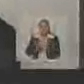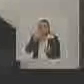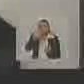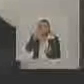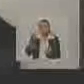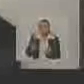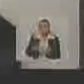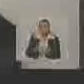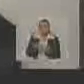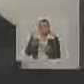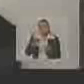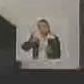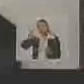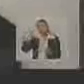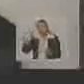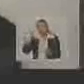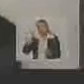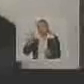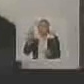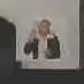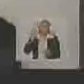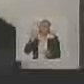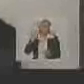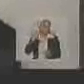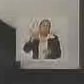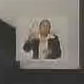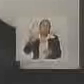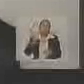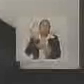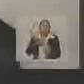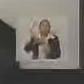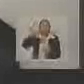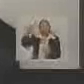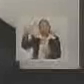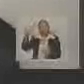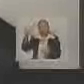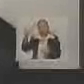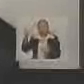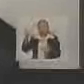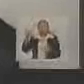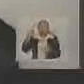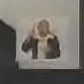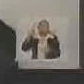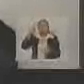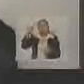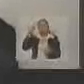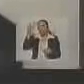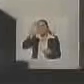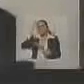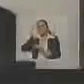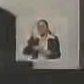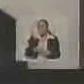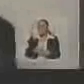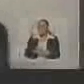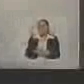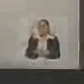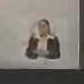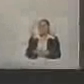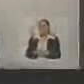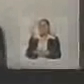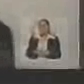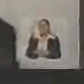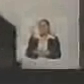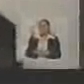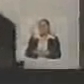con otro partido. ¿Por qué? Porque no pudimos seguir con el partido que hoy es presa de todos los ridículos